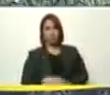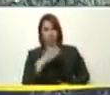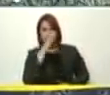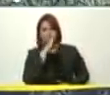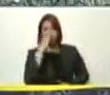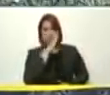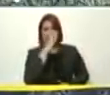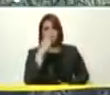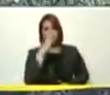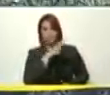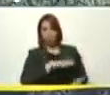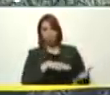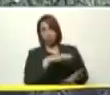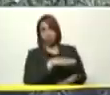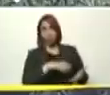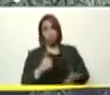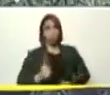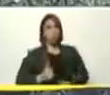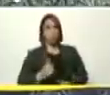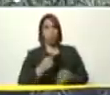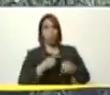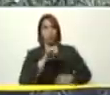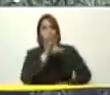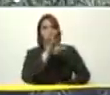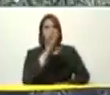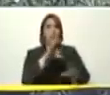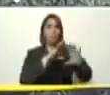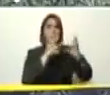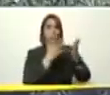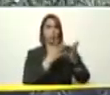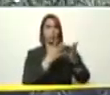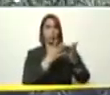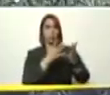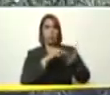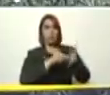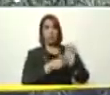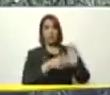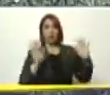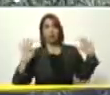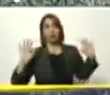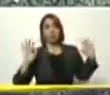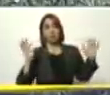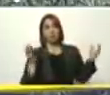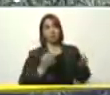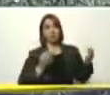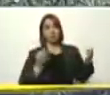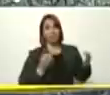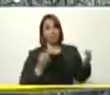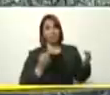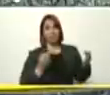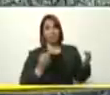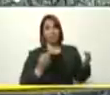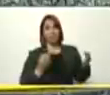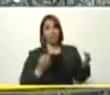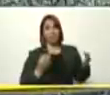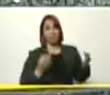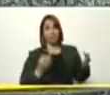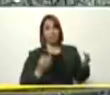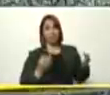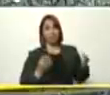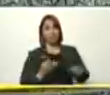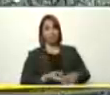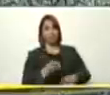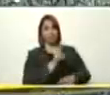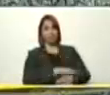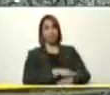de situaciones que en cualquier otro país del mundo hubiera implicado seguramente reveses electorales. En Venezuela